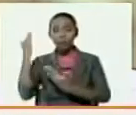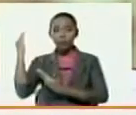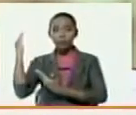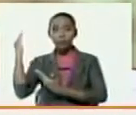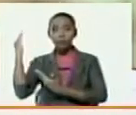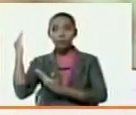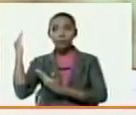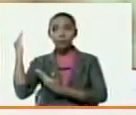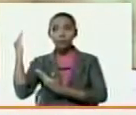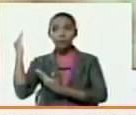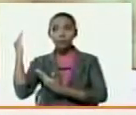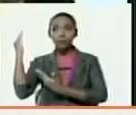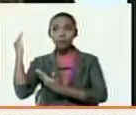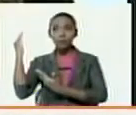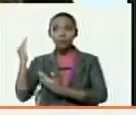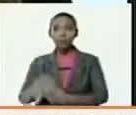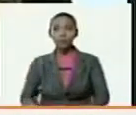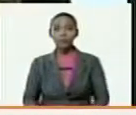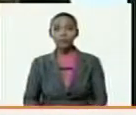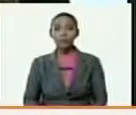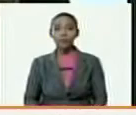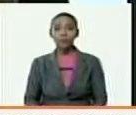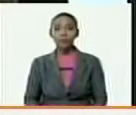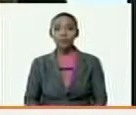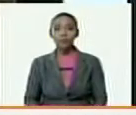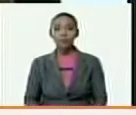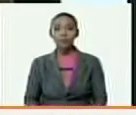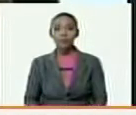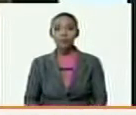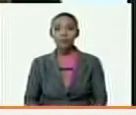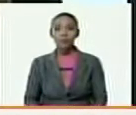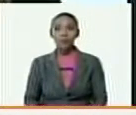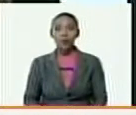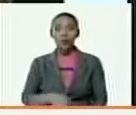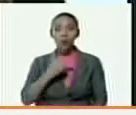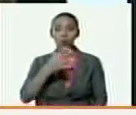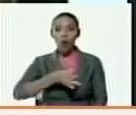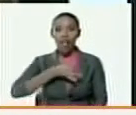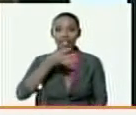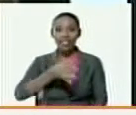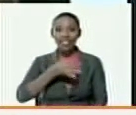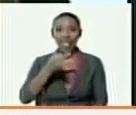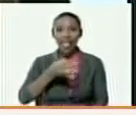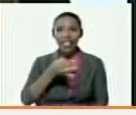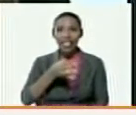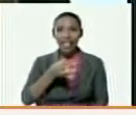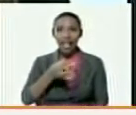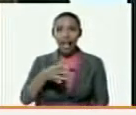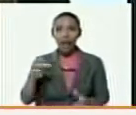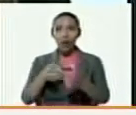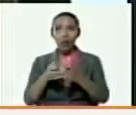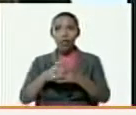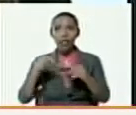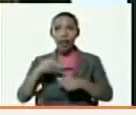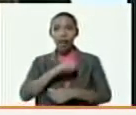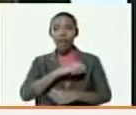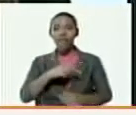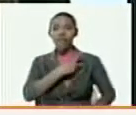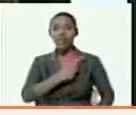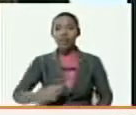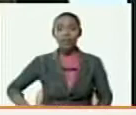felicitar buenas tardes ahora en la sede de la vicepresidencia ejecutiva de la república